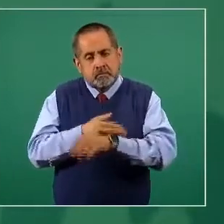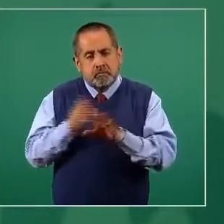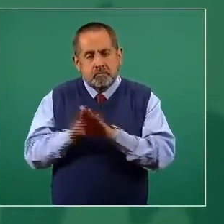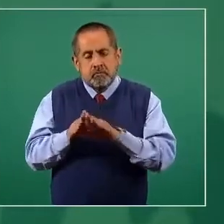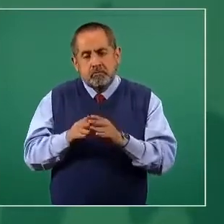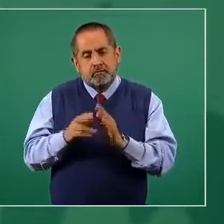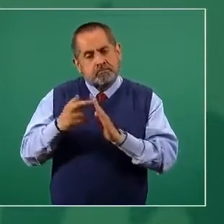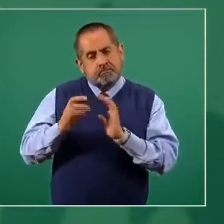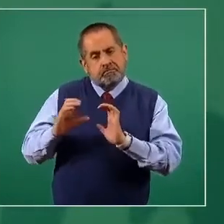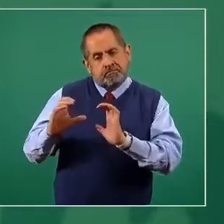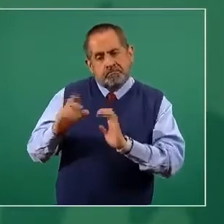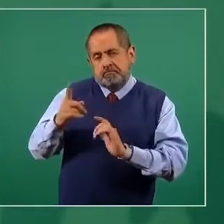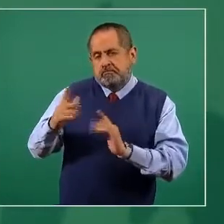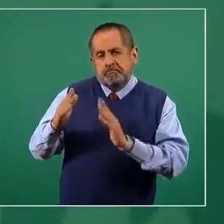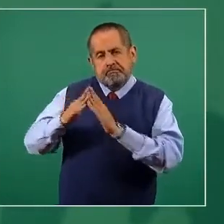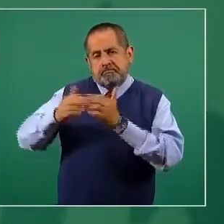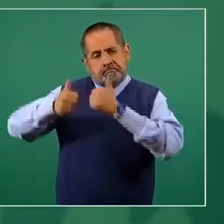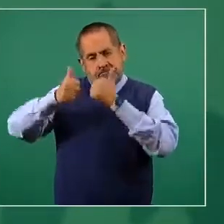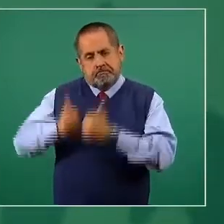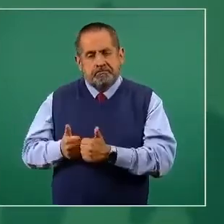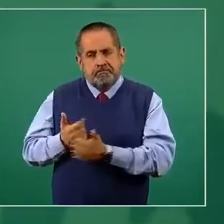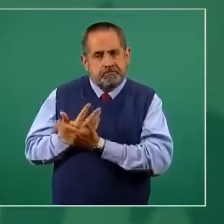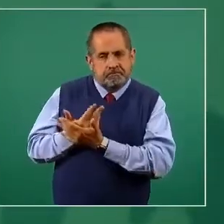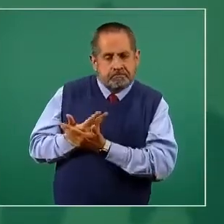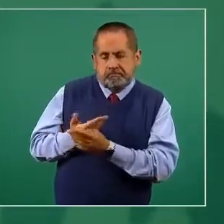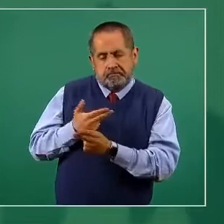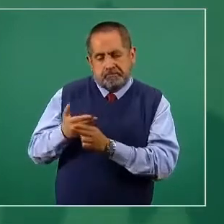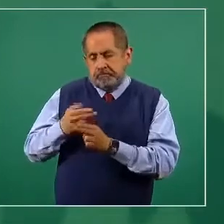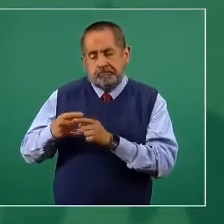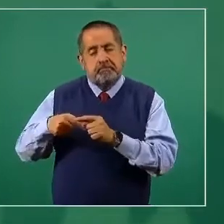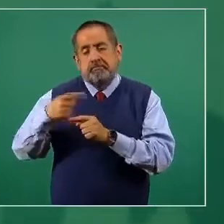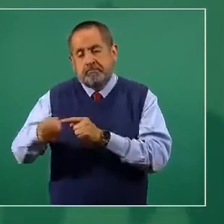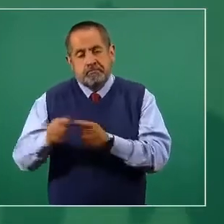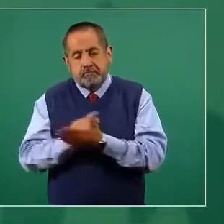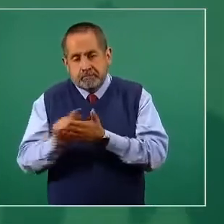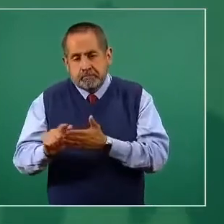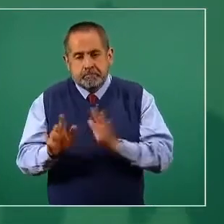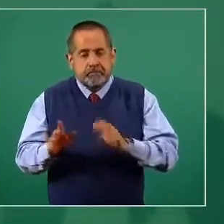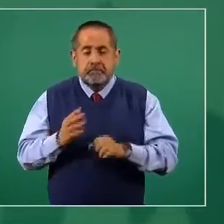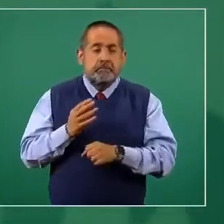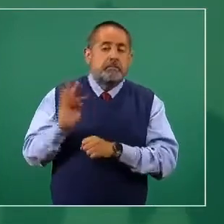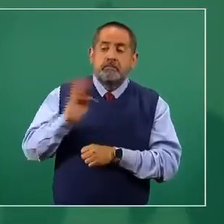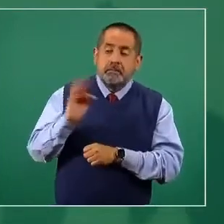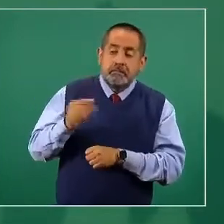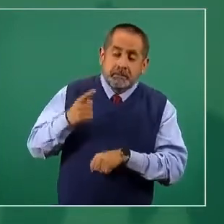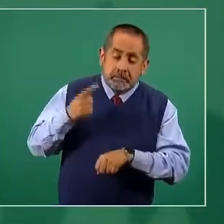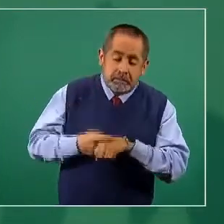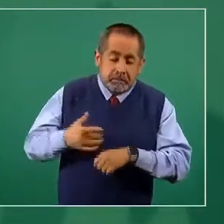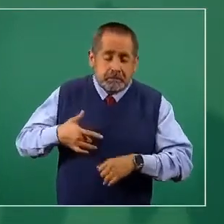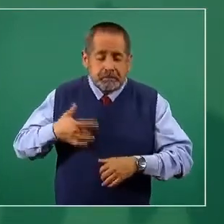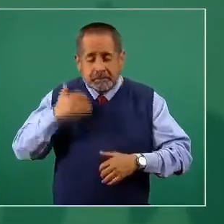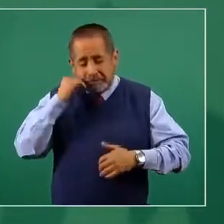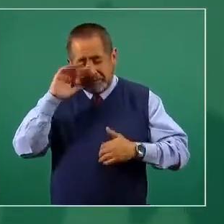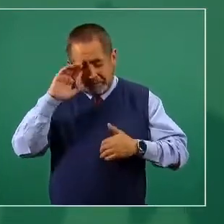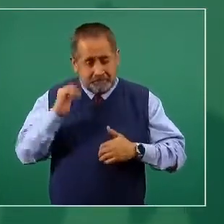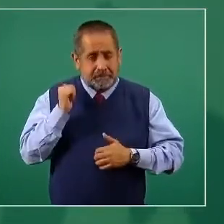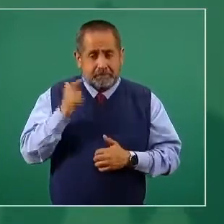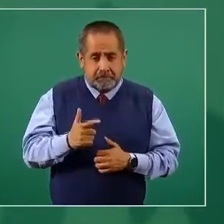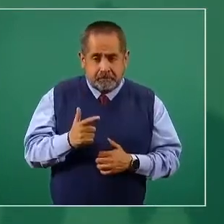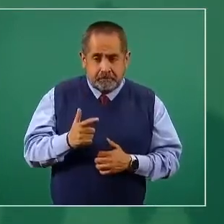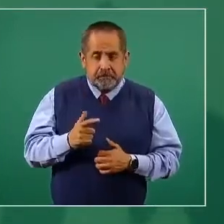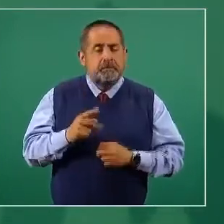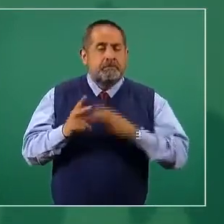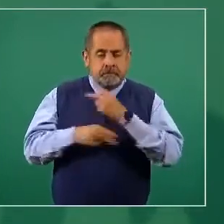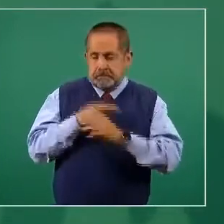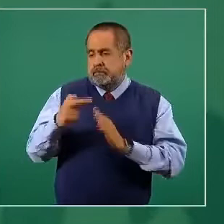portador de mantenerlo en seguimiento. Obviamente, en caso de que presentara algún signo o síntoma, pues tenemos que aplicar